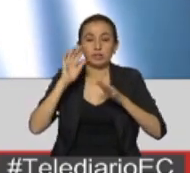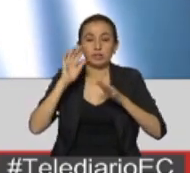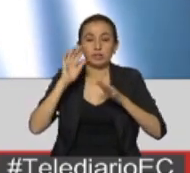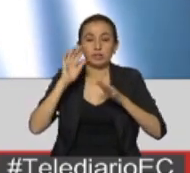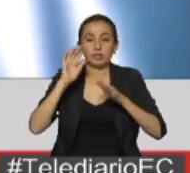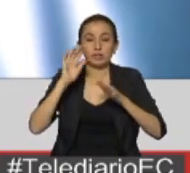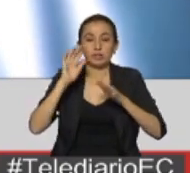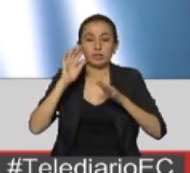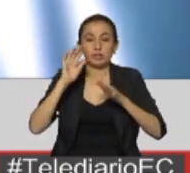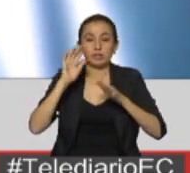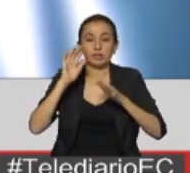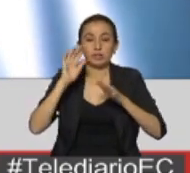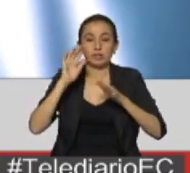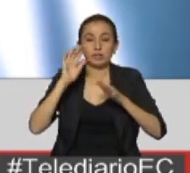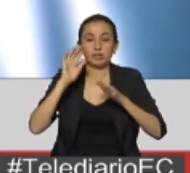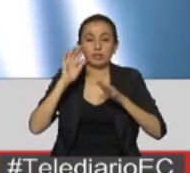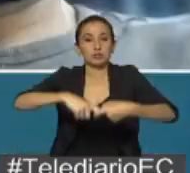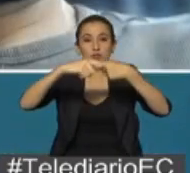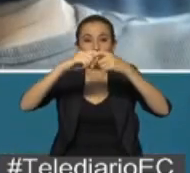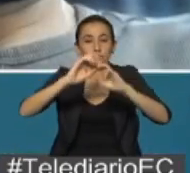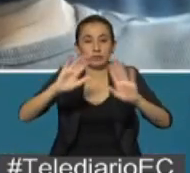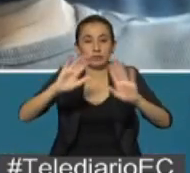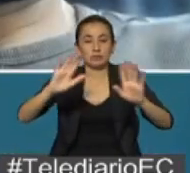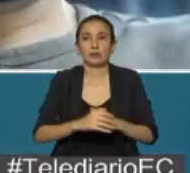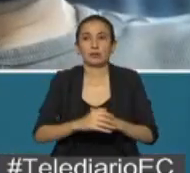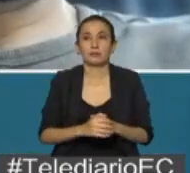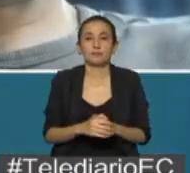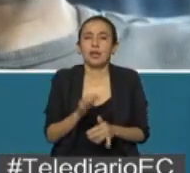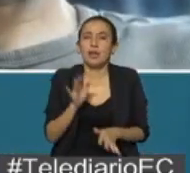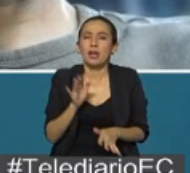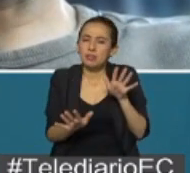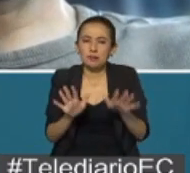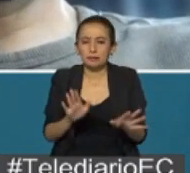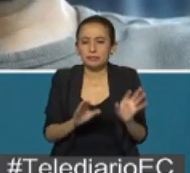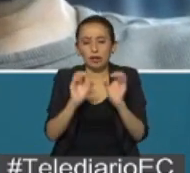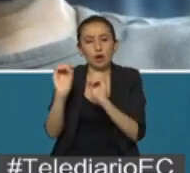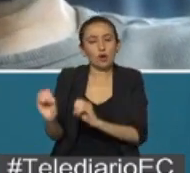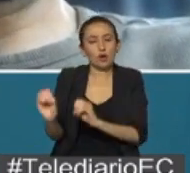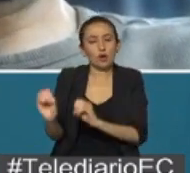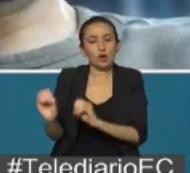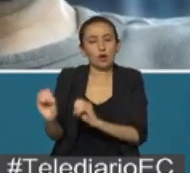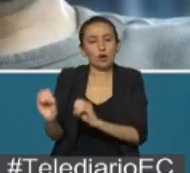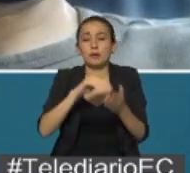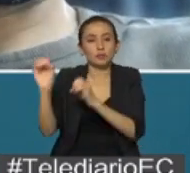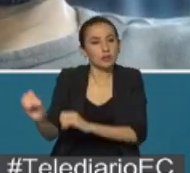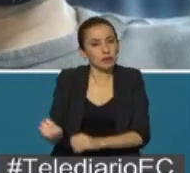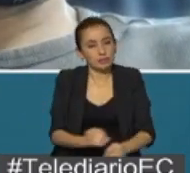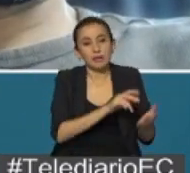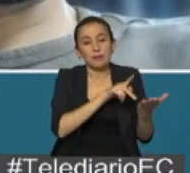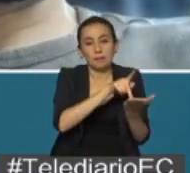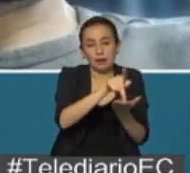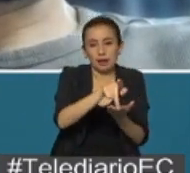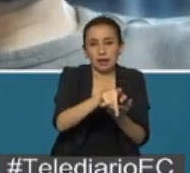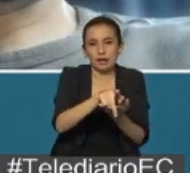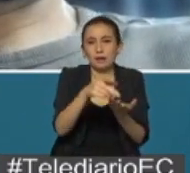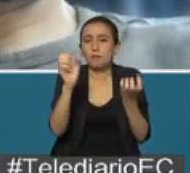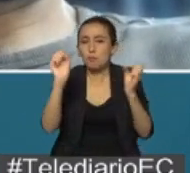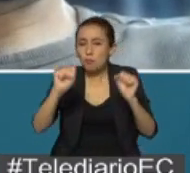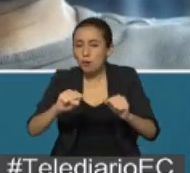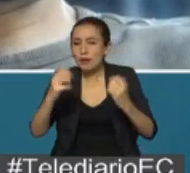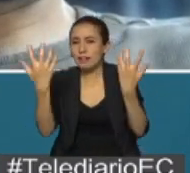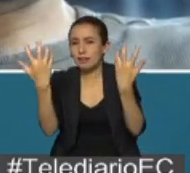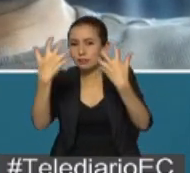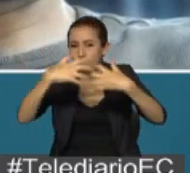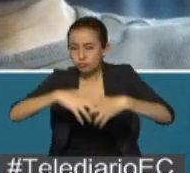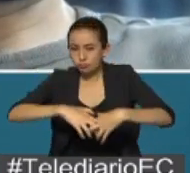el cobro. Esto afectaría, tal vez esta reestructuración afectaría temas como los intereses y los plazos que ya tienen